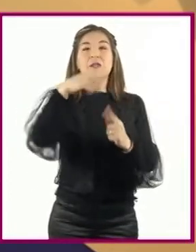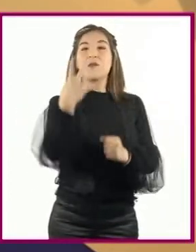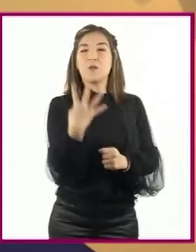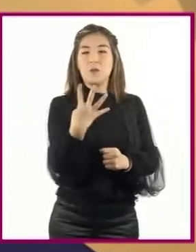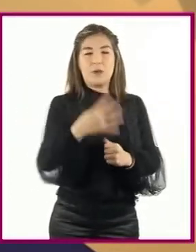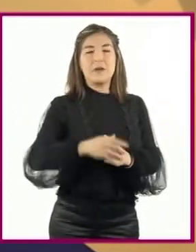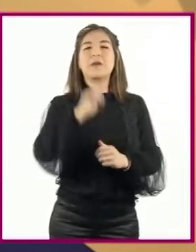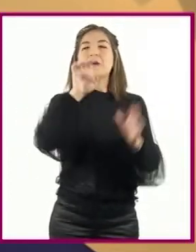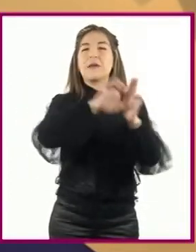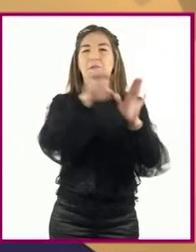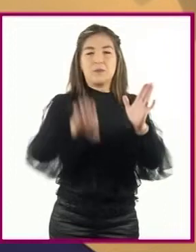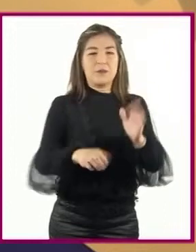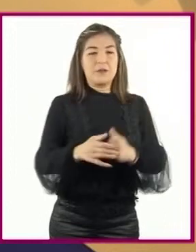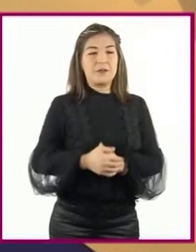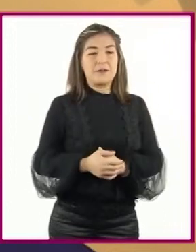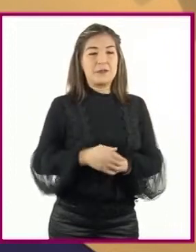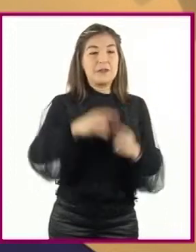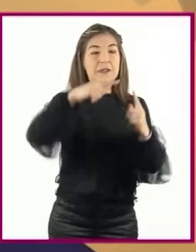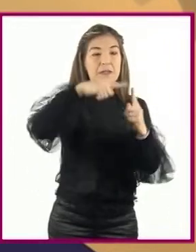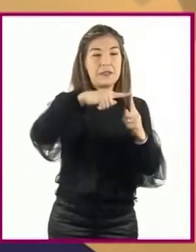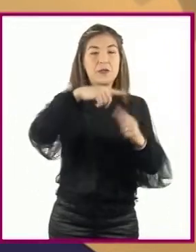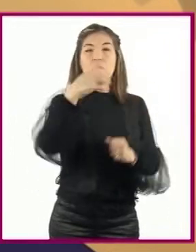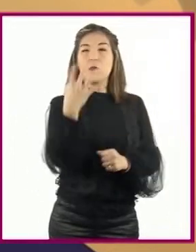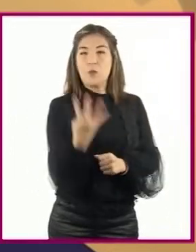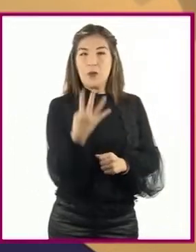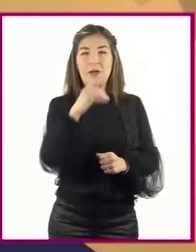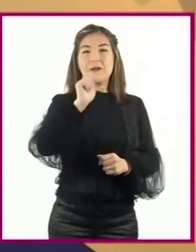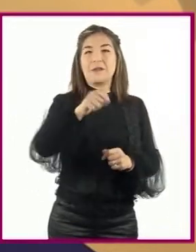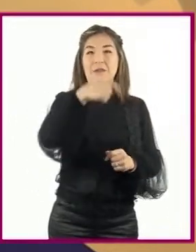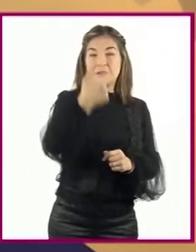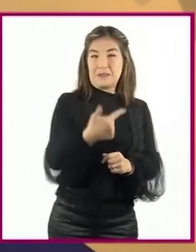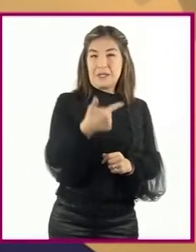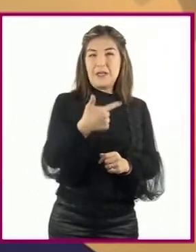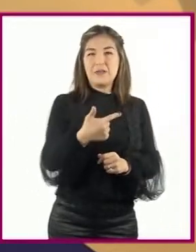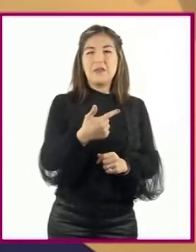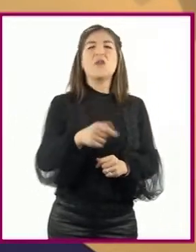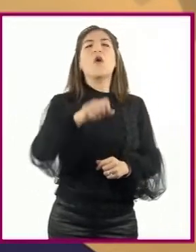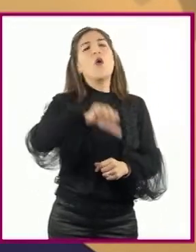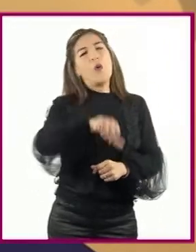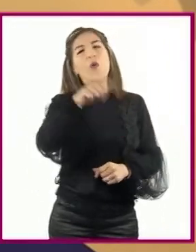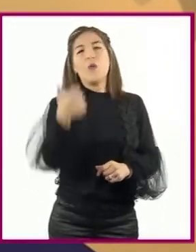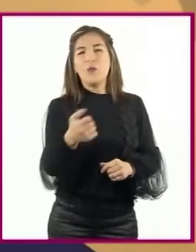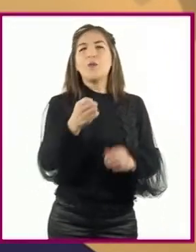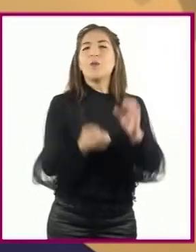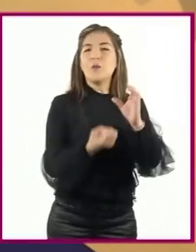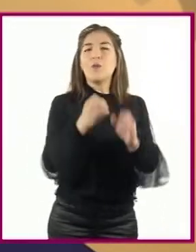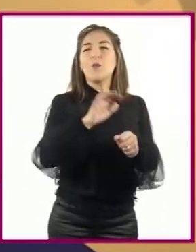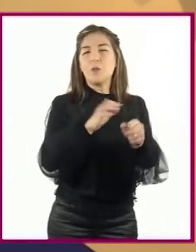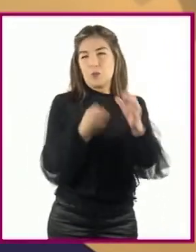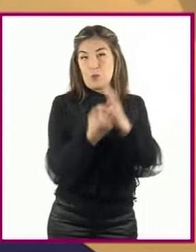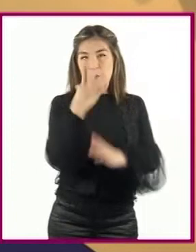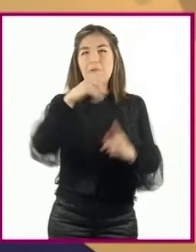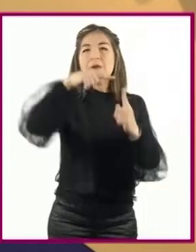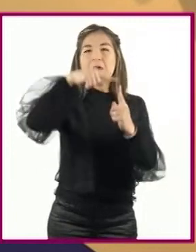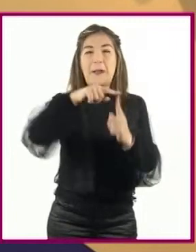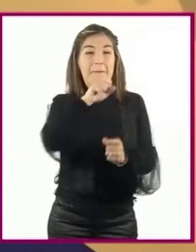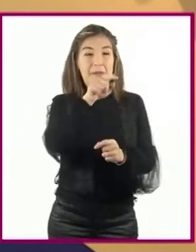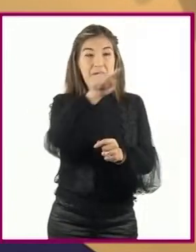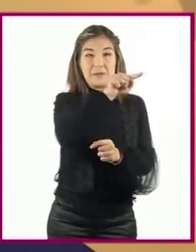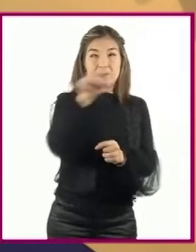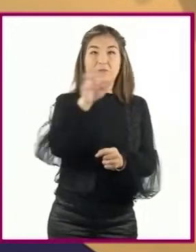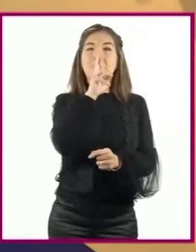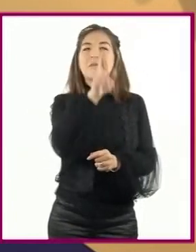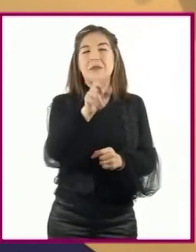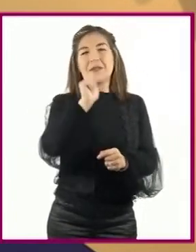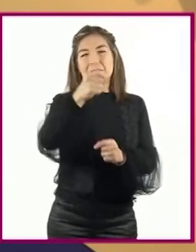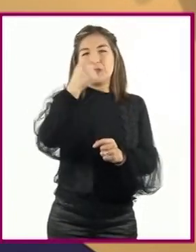decir, el dividendo 7 y el divisor 4, en una nueva división para que el cociente sea el mismo que en la división